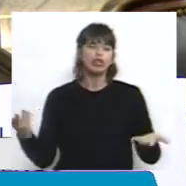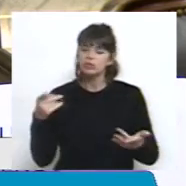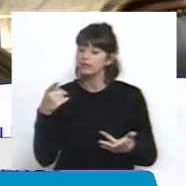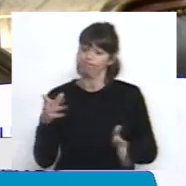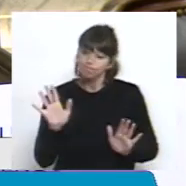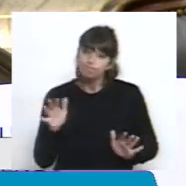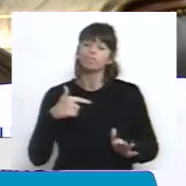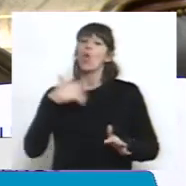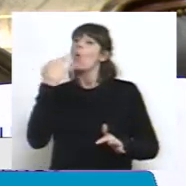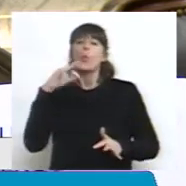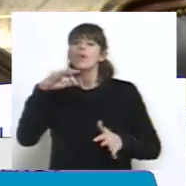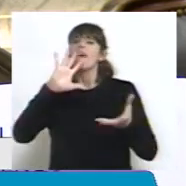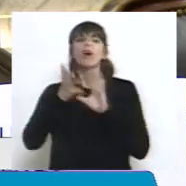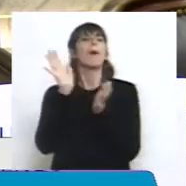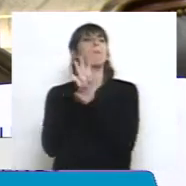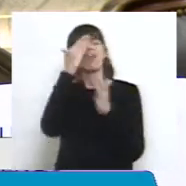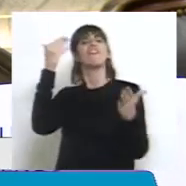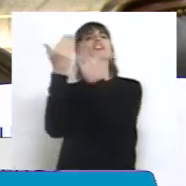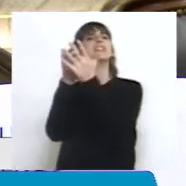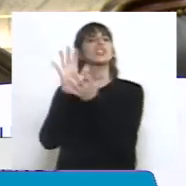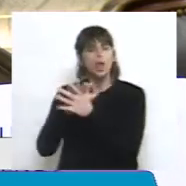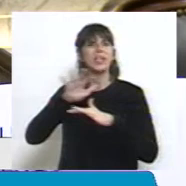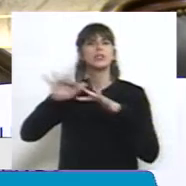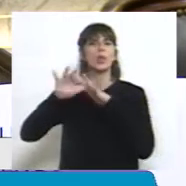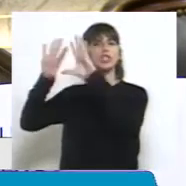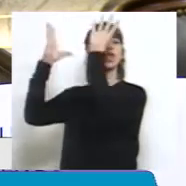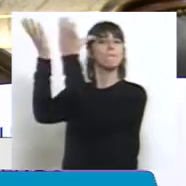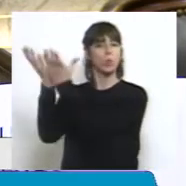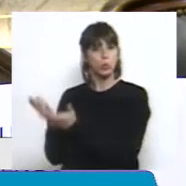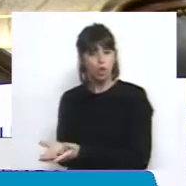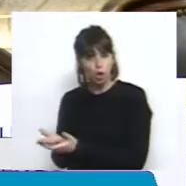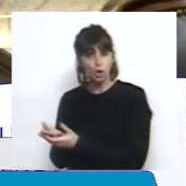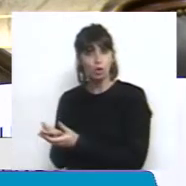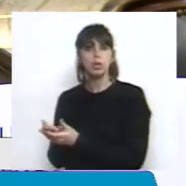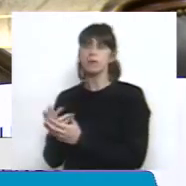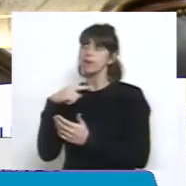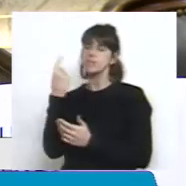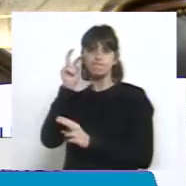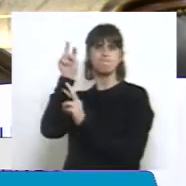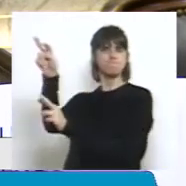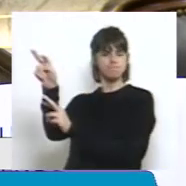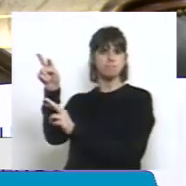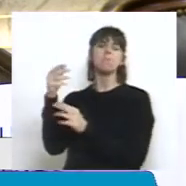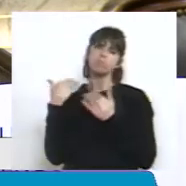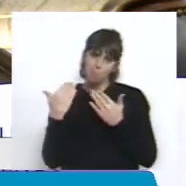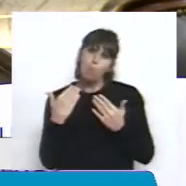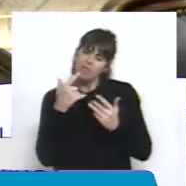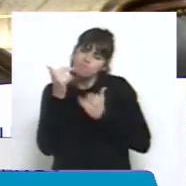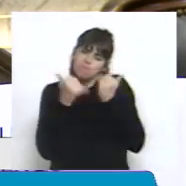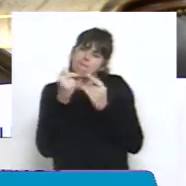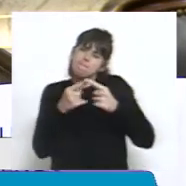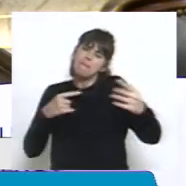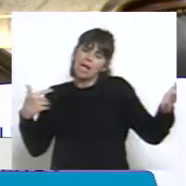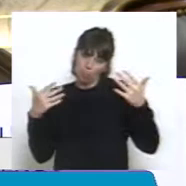enfrentar esta situación global que observamos y que podríamos abundar en datos